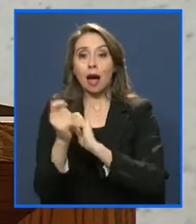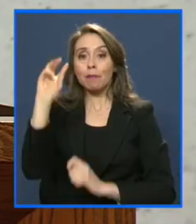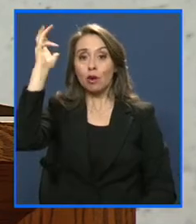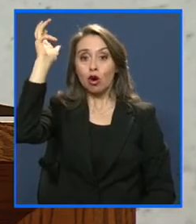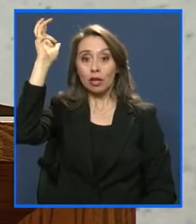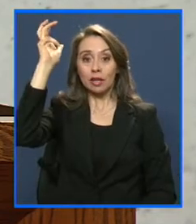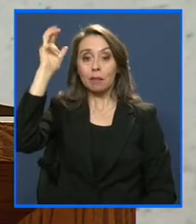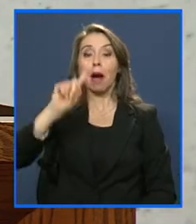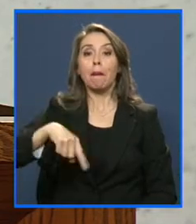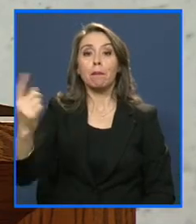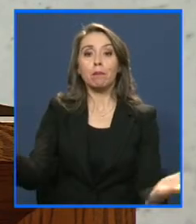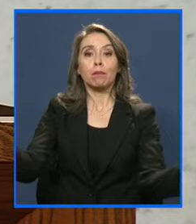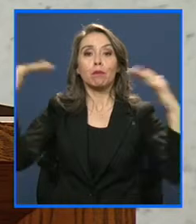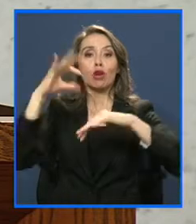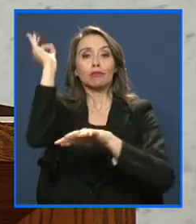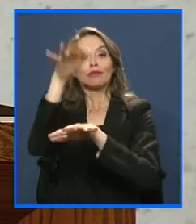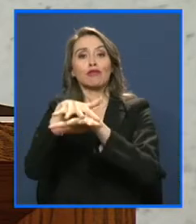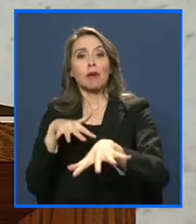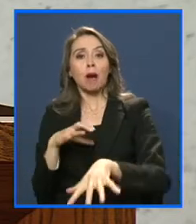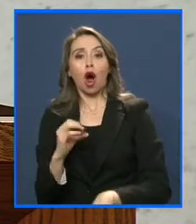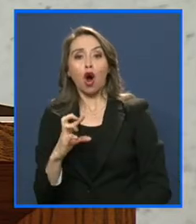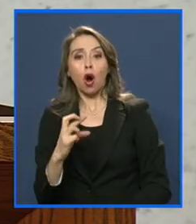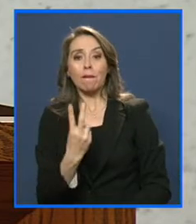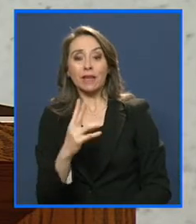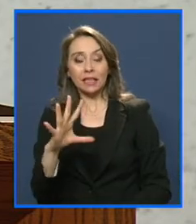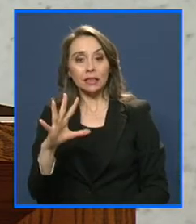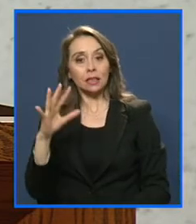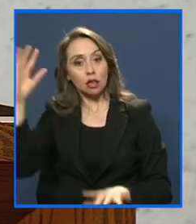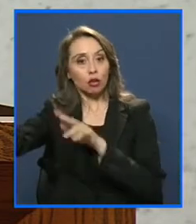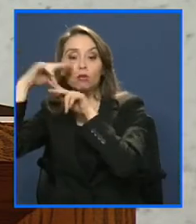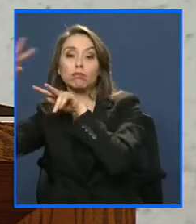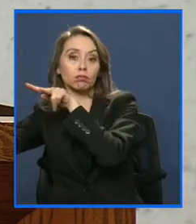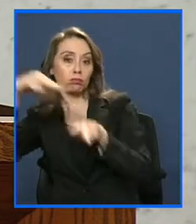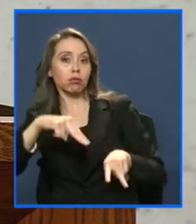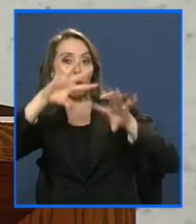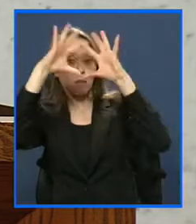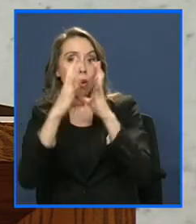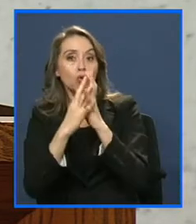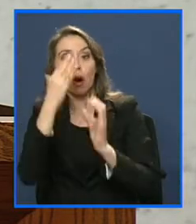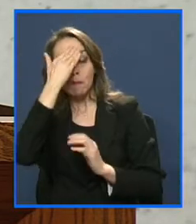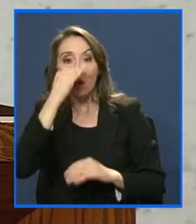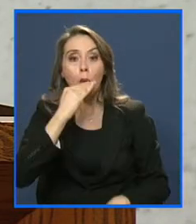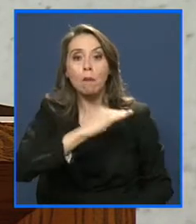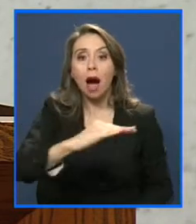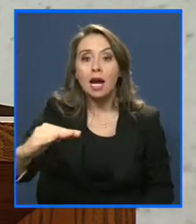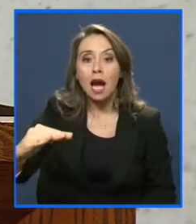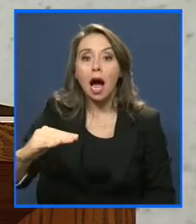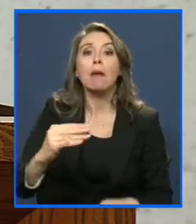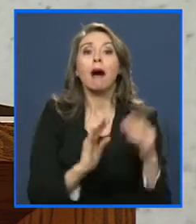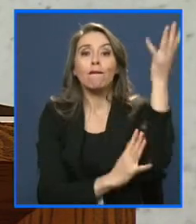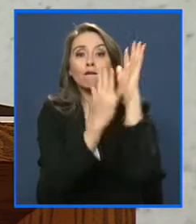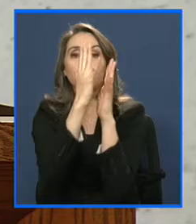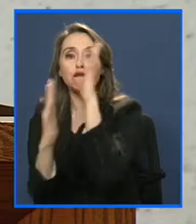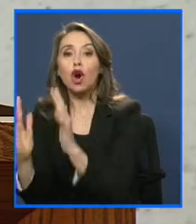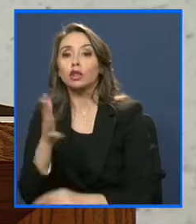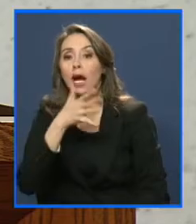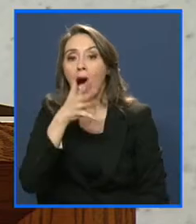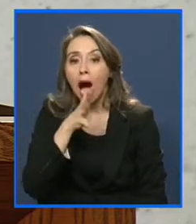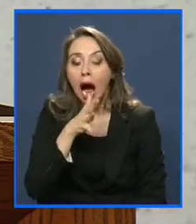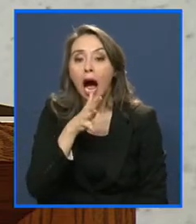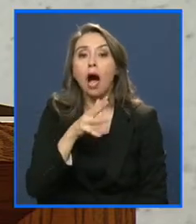y la próxima con 25 nos colocarán en el foco de la preocupación global por lo rural y sus recursos de bosque agua